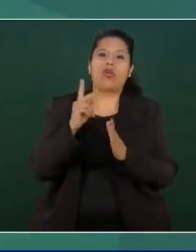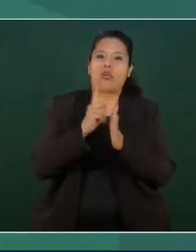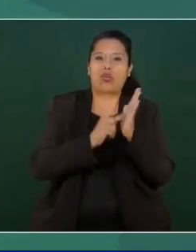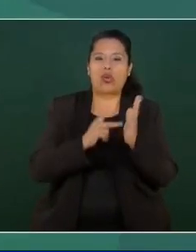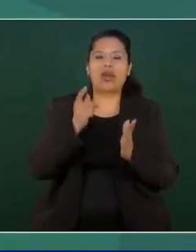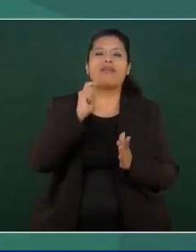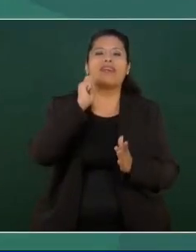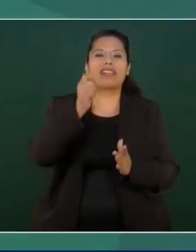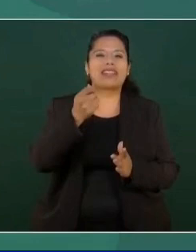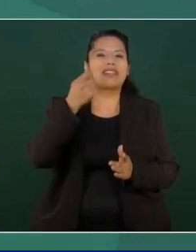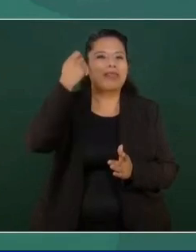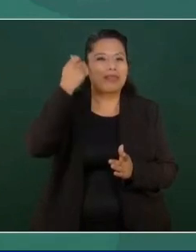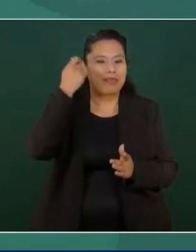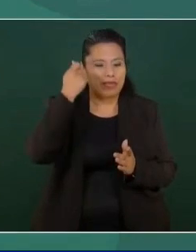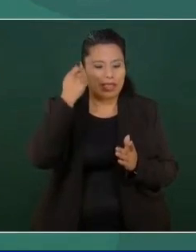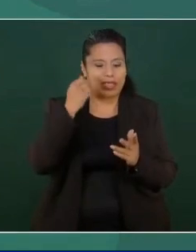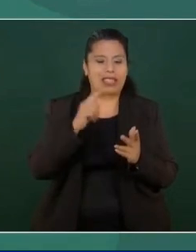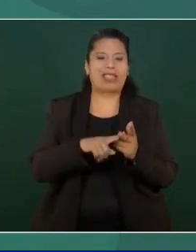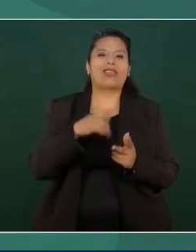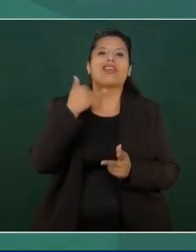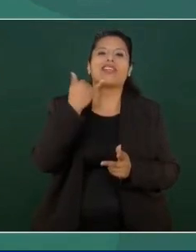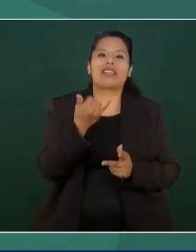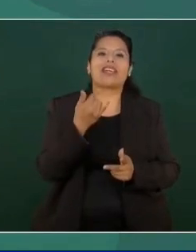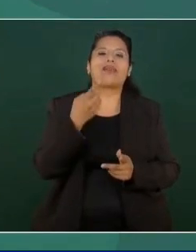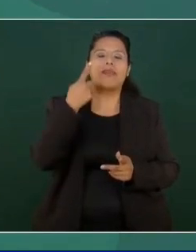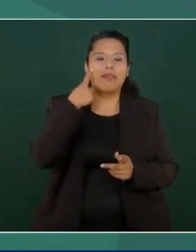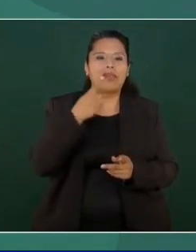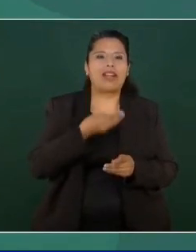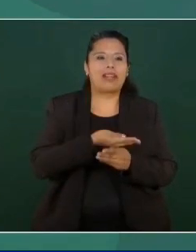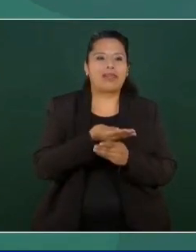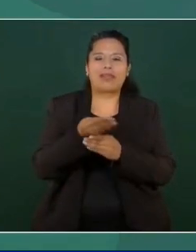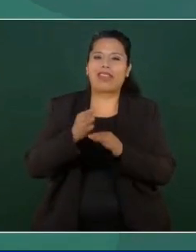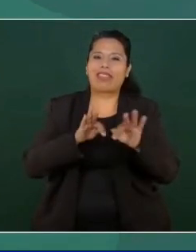reparto de utilidades en las empresas.